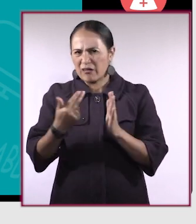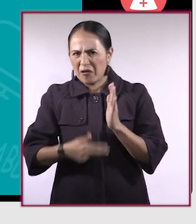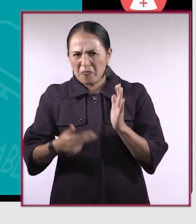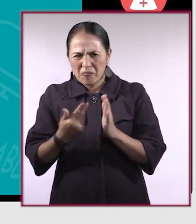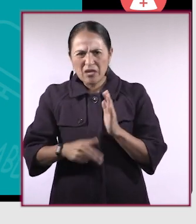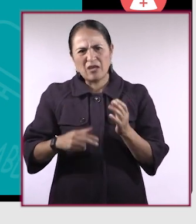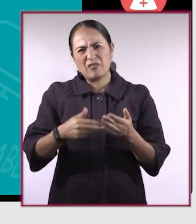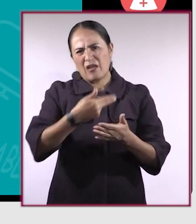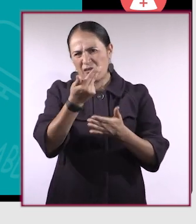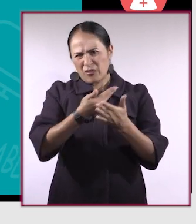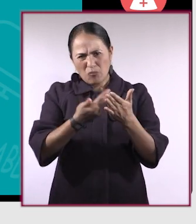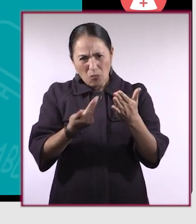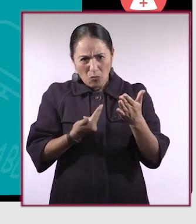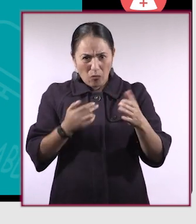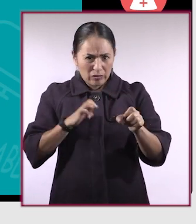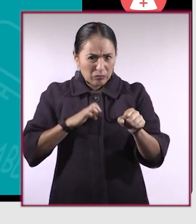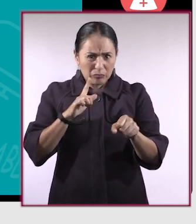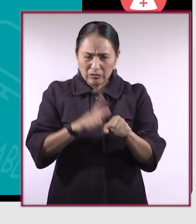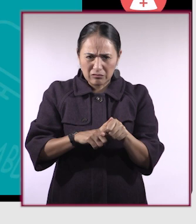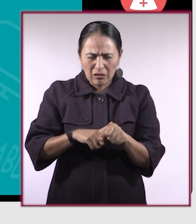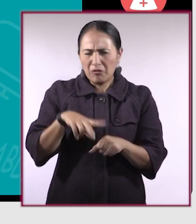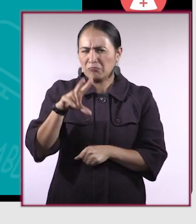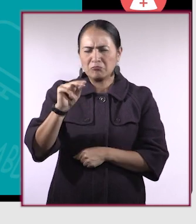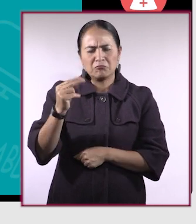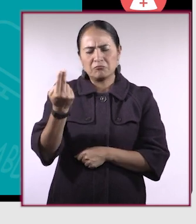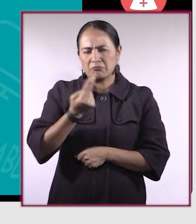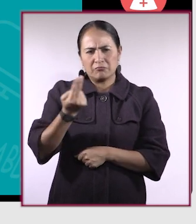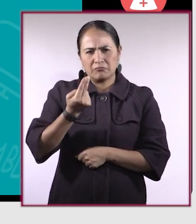otras grafías especiales, ¿no?